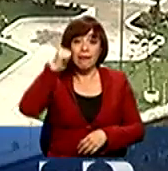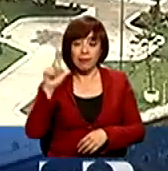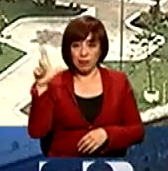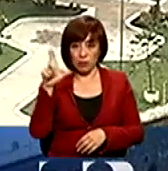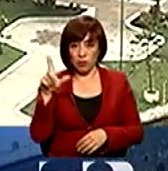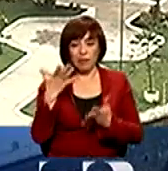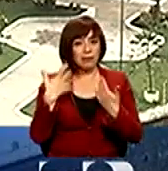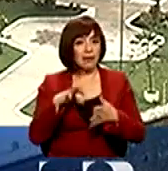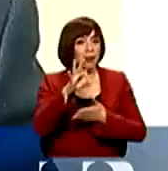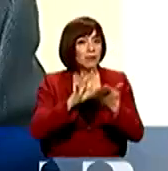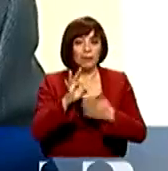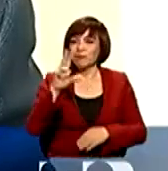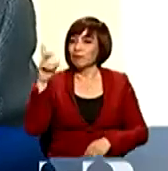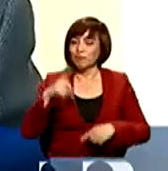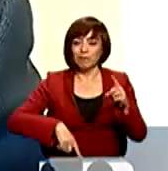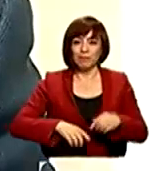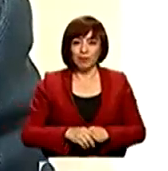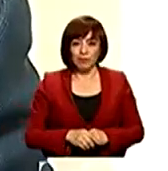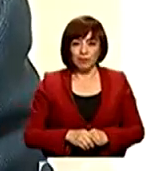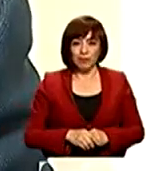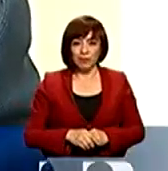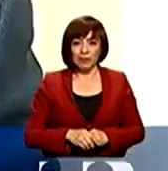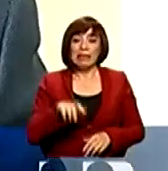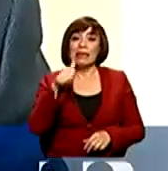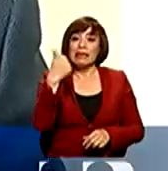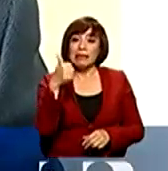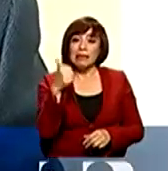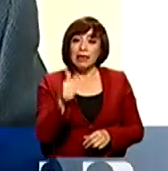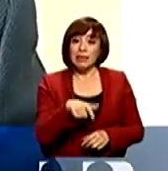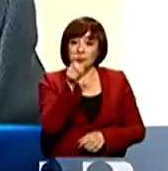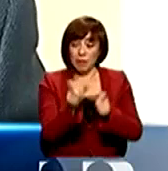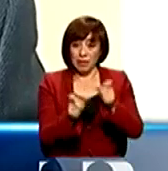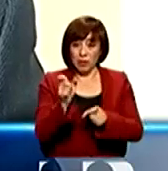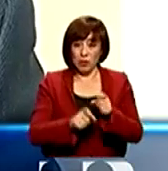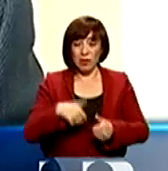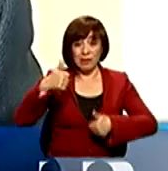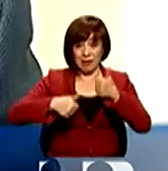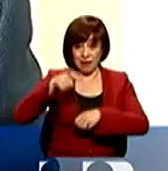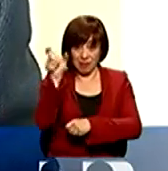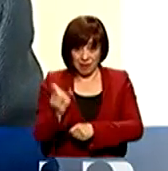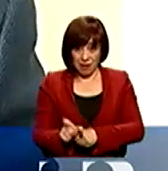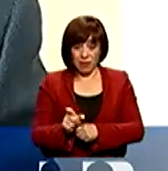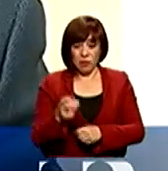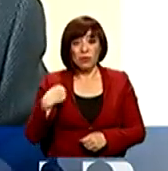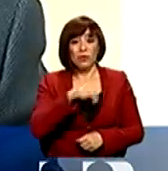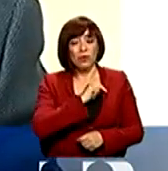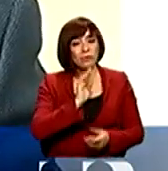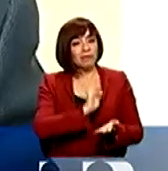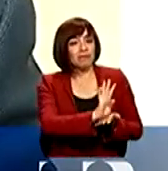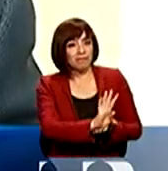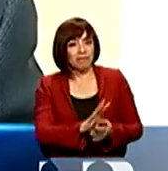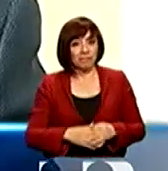fueron descalificadas. Realmente se han impugnado a 10 postulantes de los 14. Unos tienen solamente